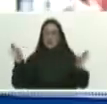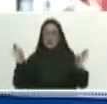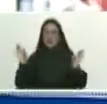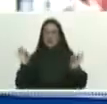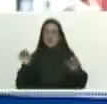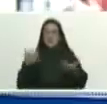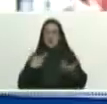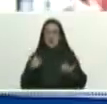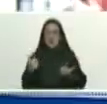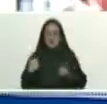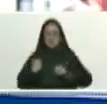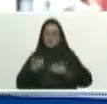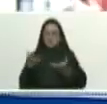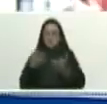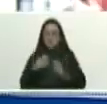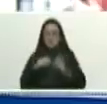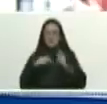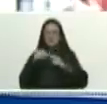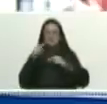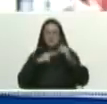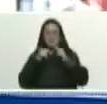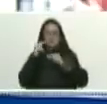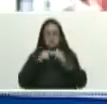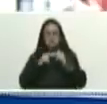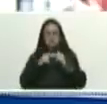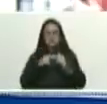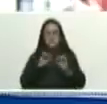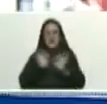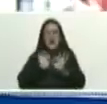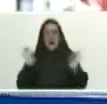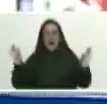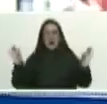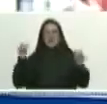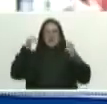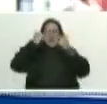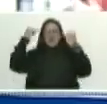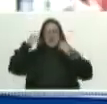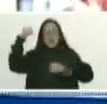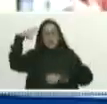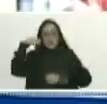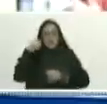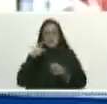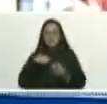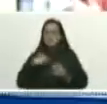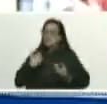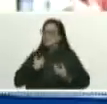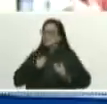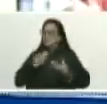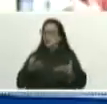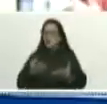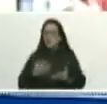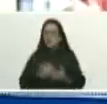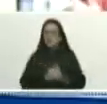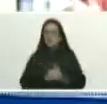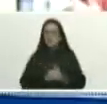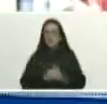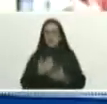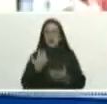parimos, los bloques los parimos, los cables los parimos. etcétera, etcétera. El